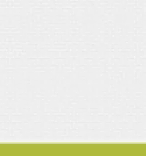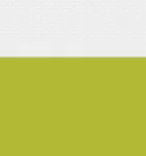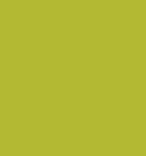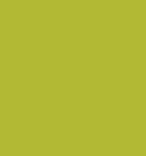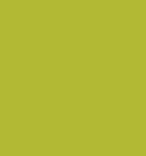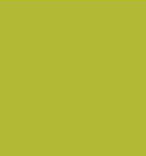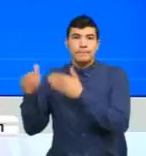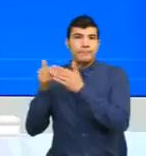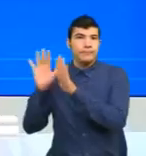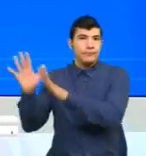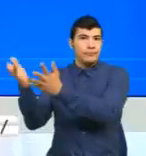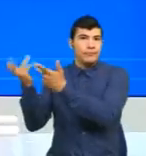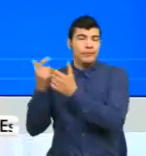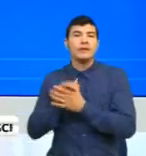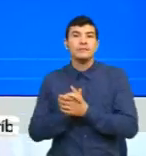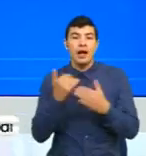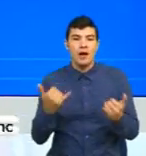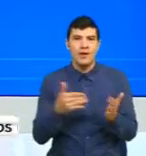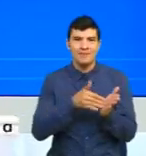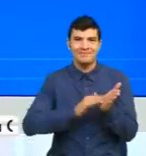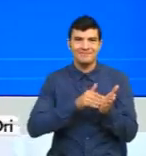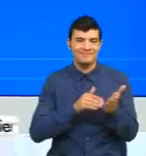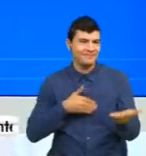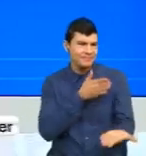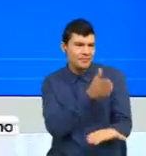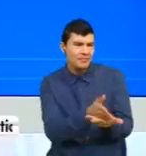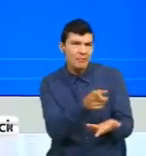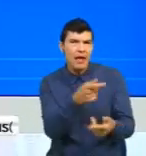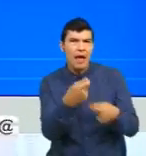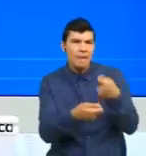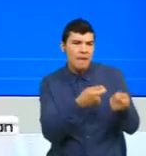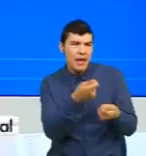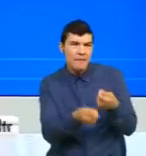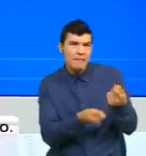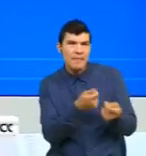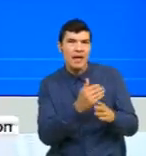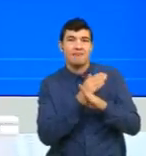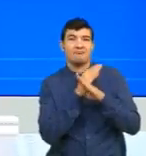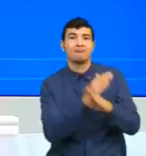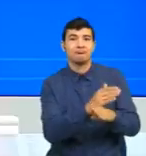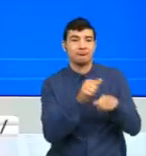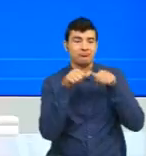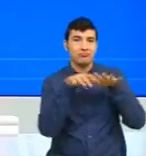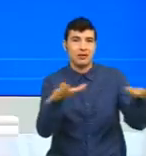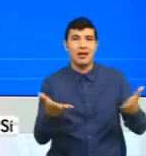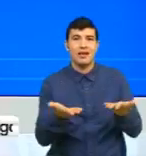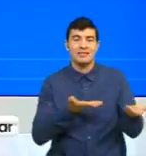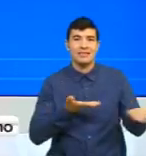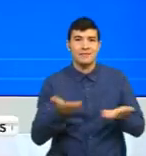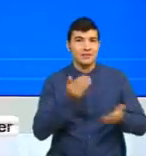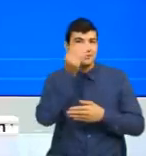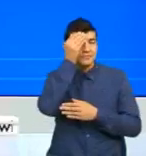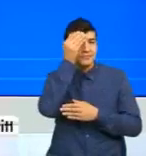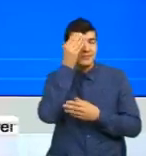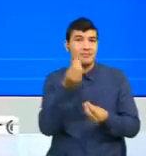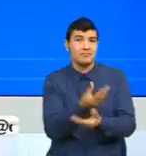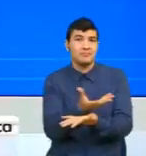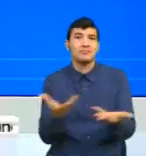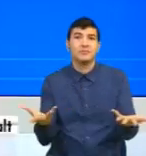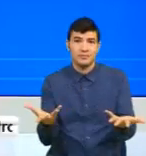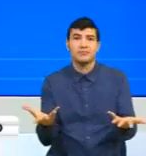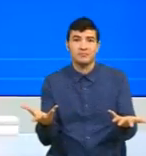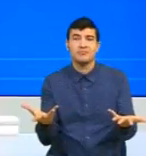Caltro.com. Vamos a Florida Blanca, donde se vienen realizando operativos para controlar la propagación del servicio informal, ya que muchos de ellos